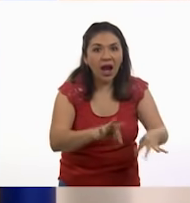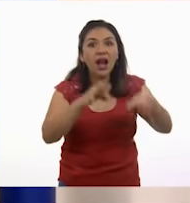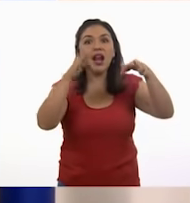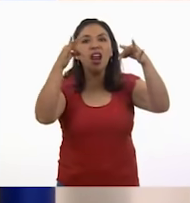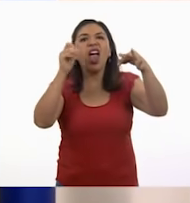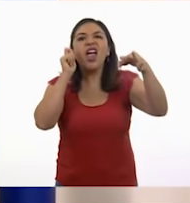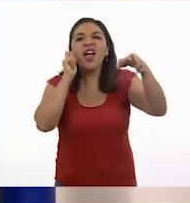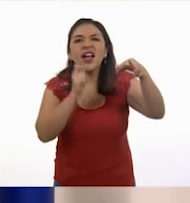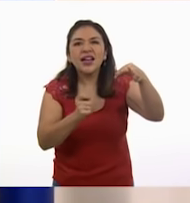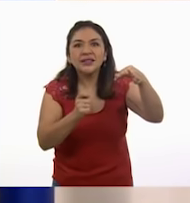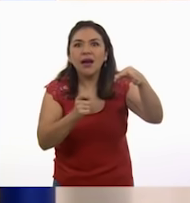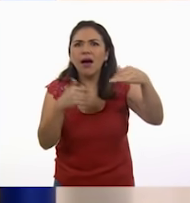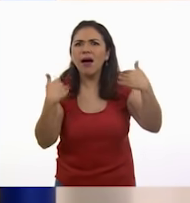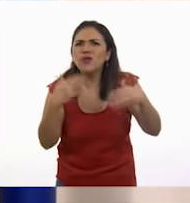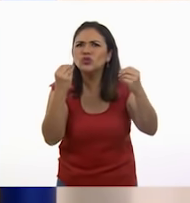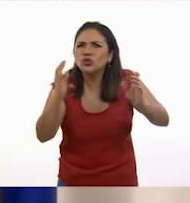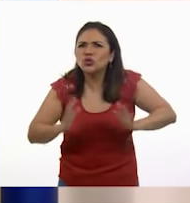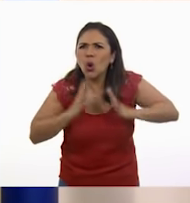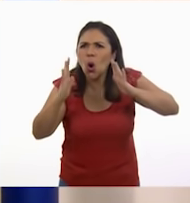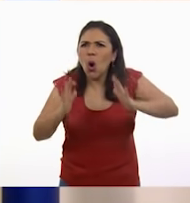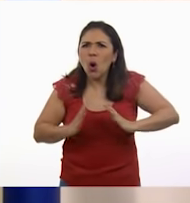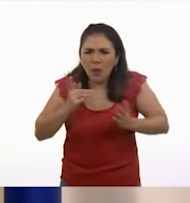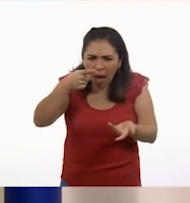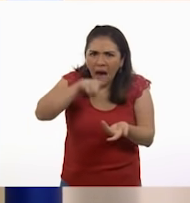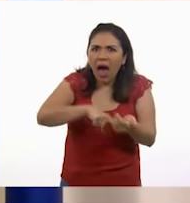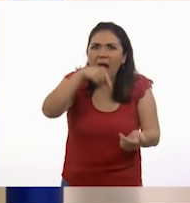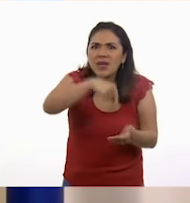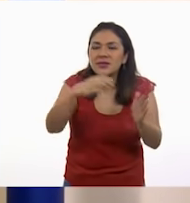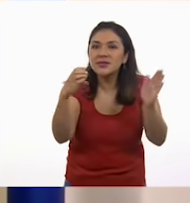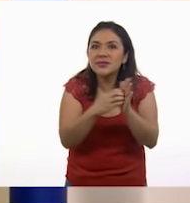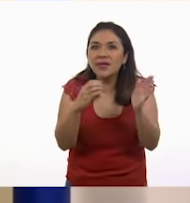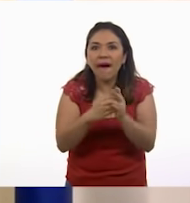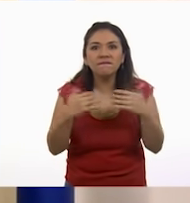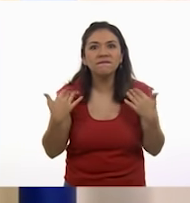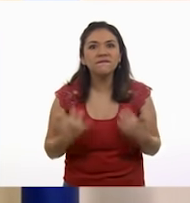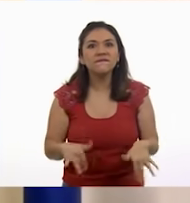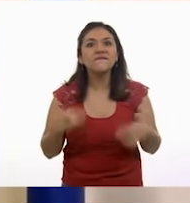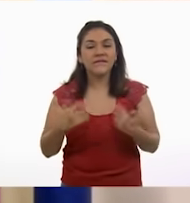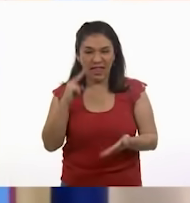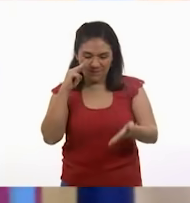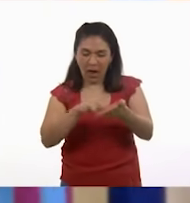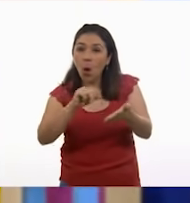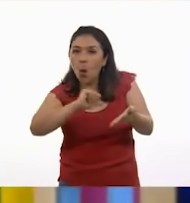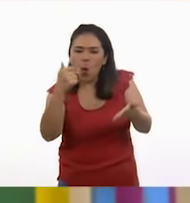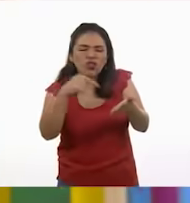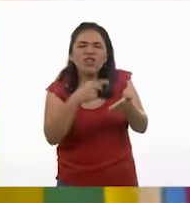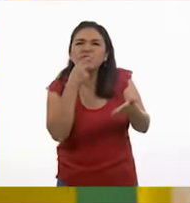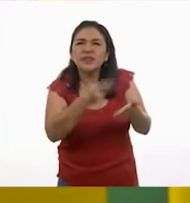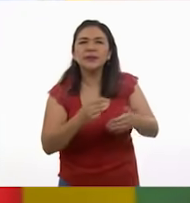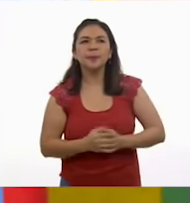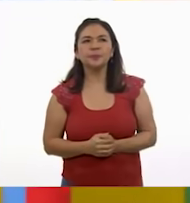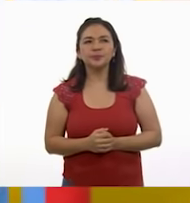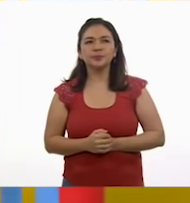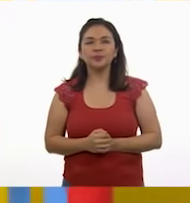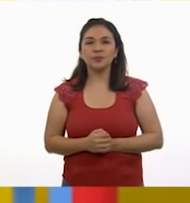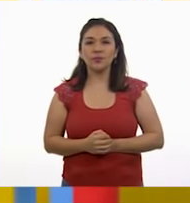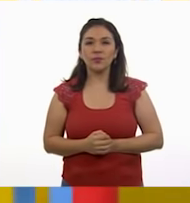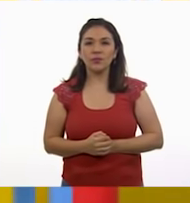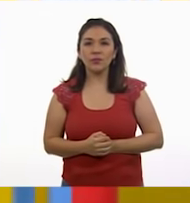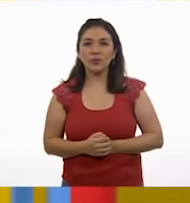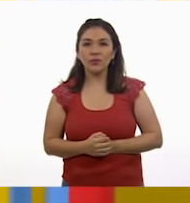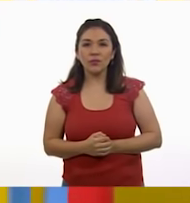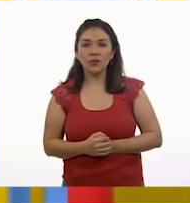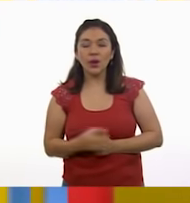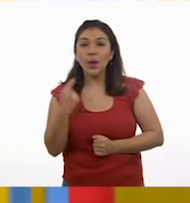rasgos cuantas sorpresas hay muchas empresas aquí tenemos otra que dice así